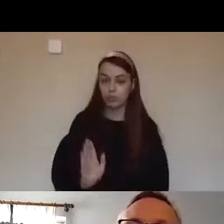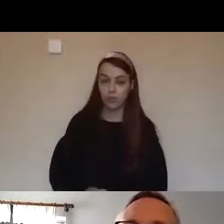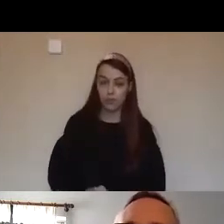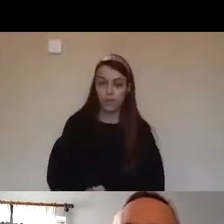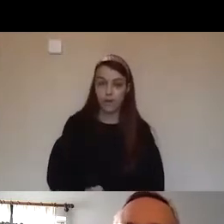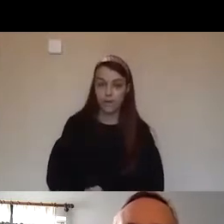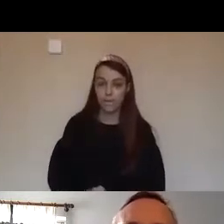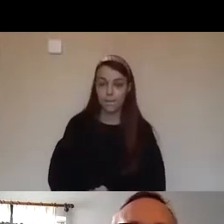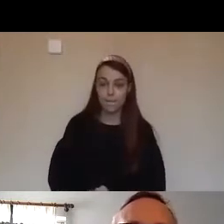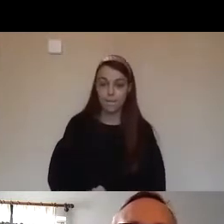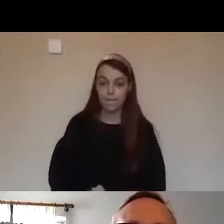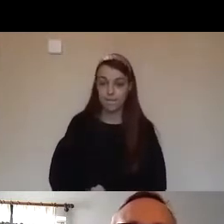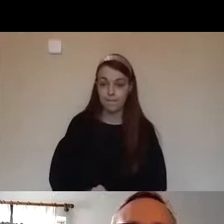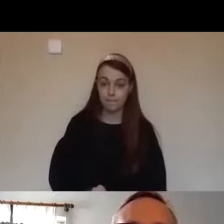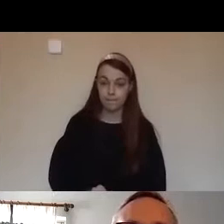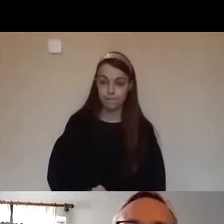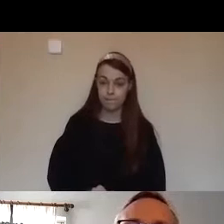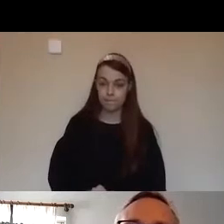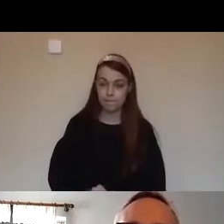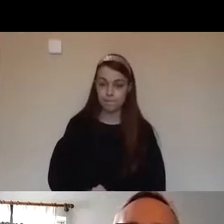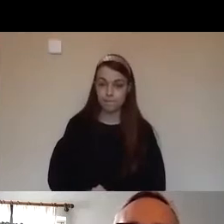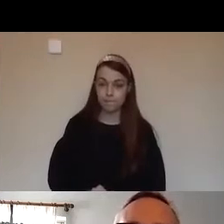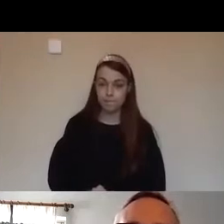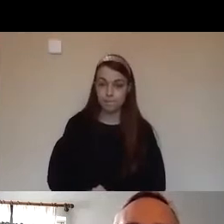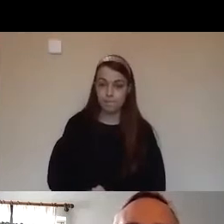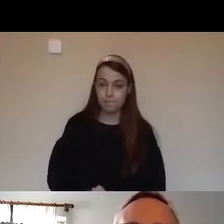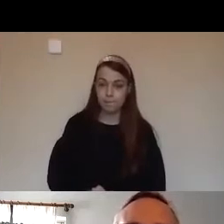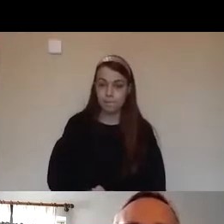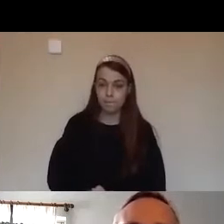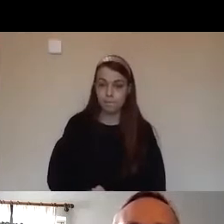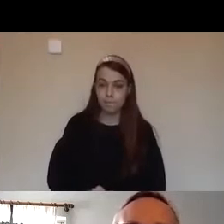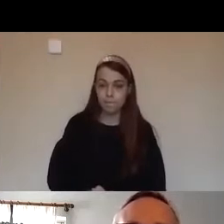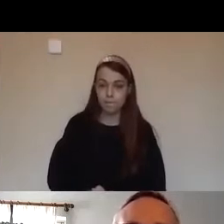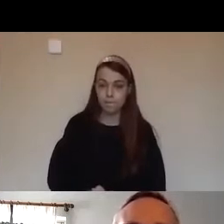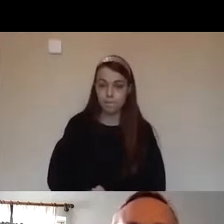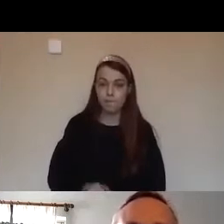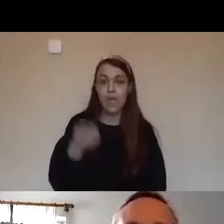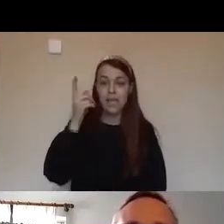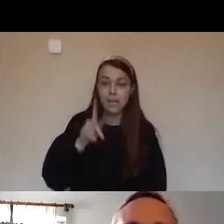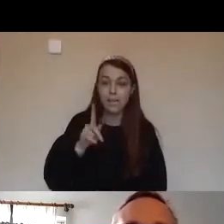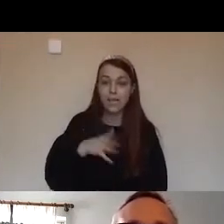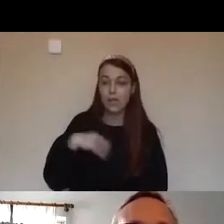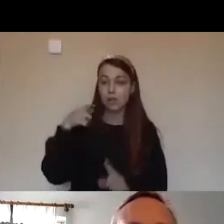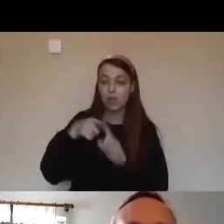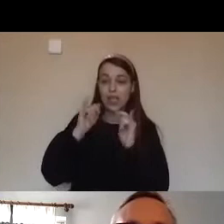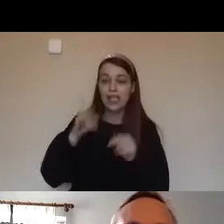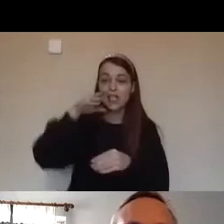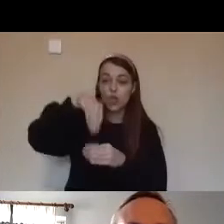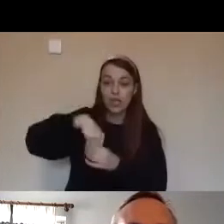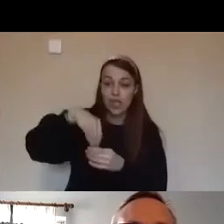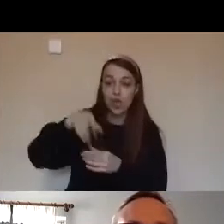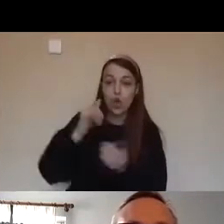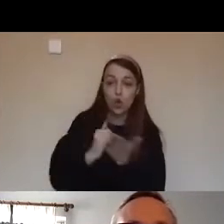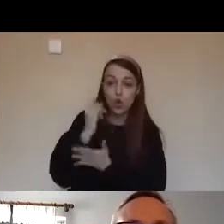y nos centraremos también más en un destino de interior, rural,